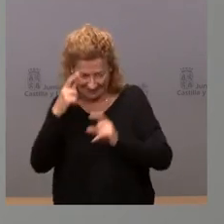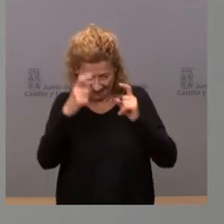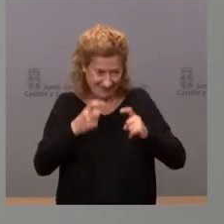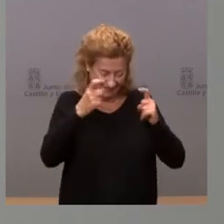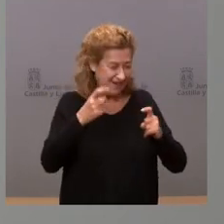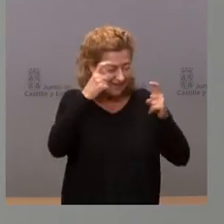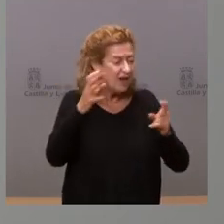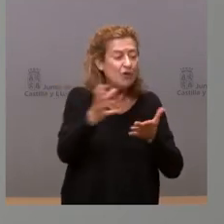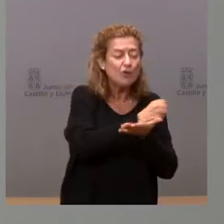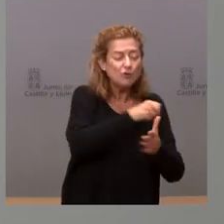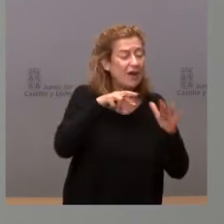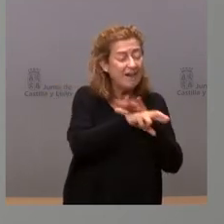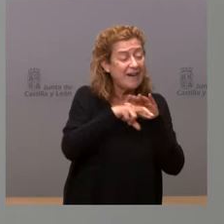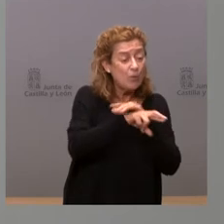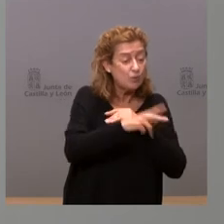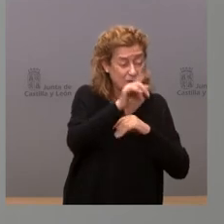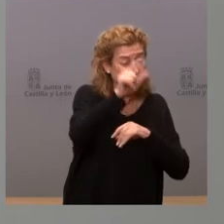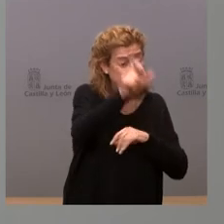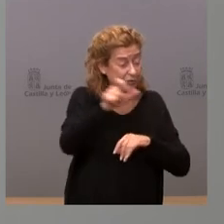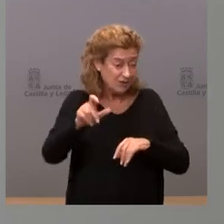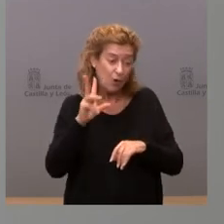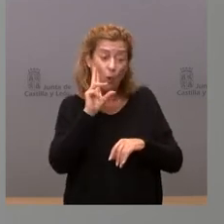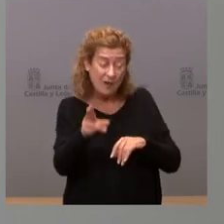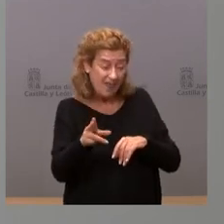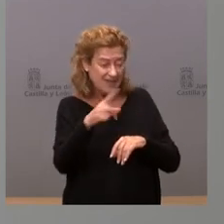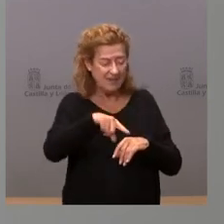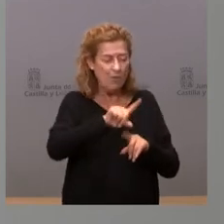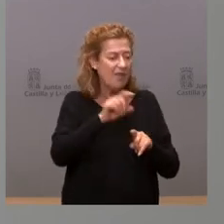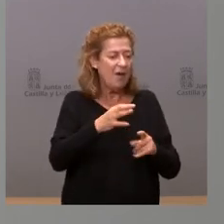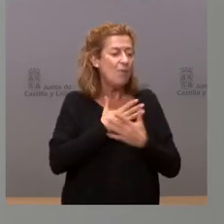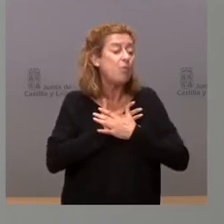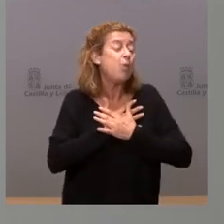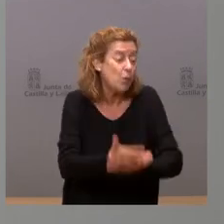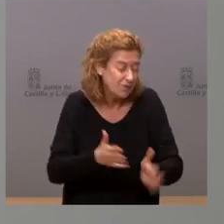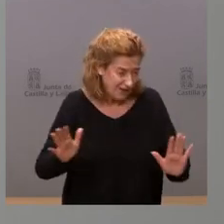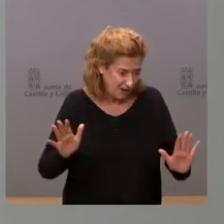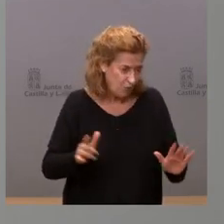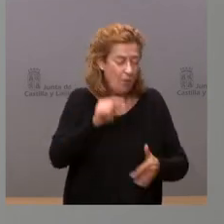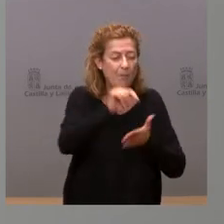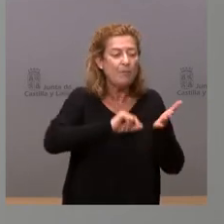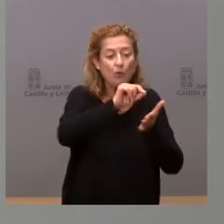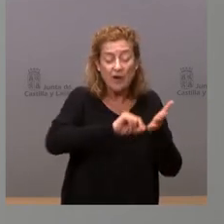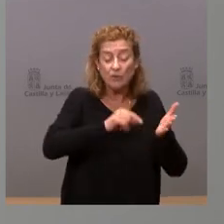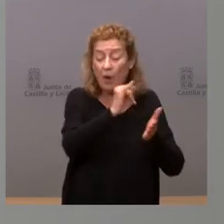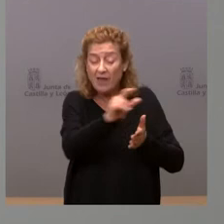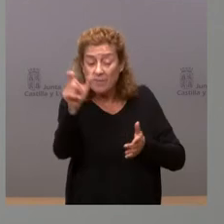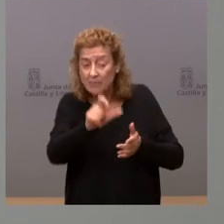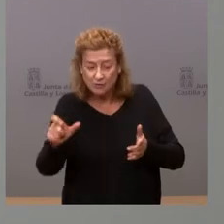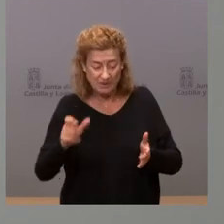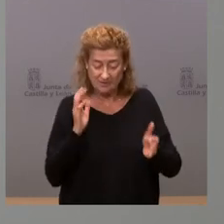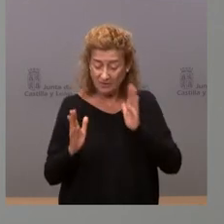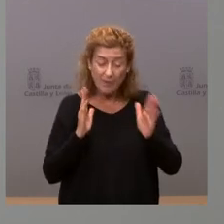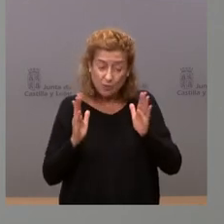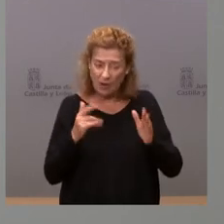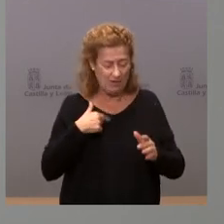recursos efectivamente el personal jubilado es aquello que sea voluntario y en el personal contratado vamos a entrar contratos eventuales vamos a